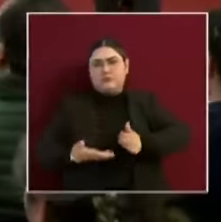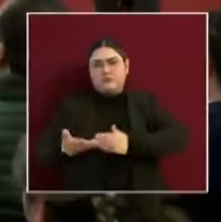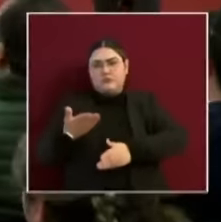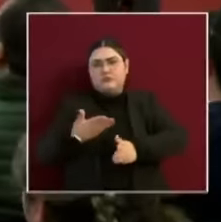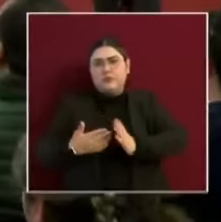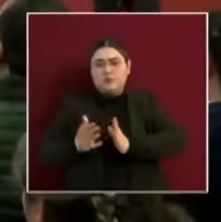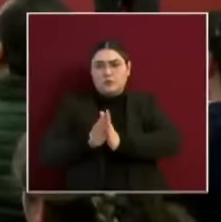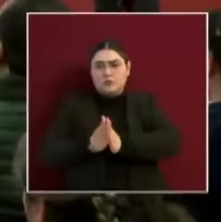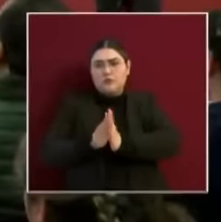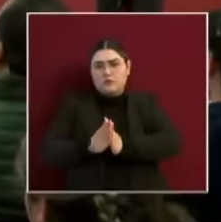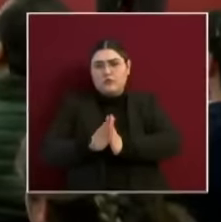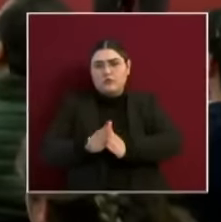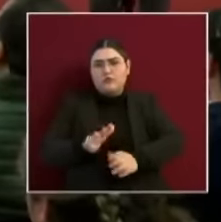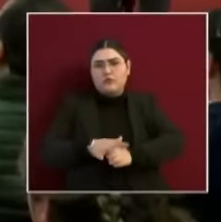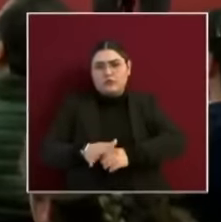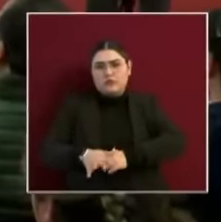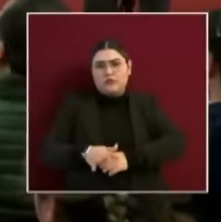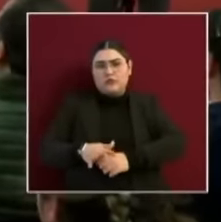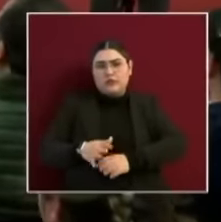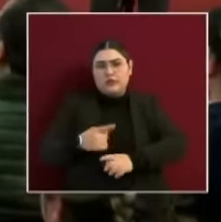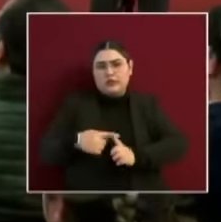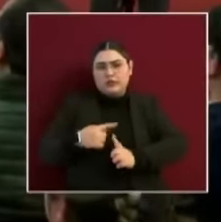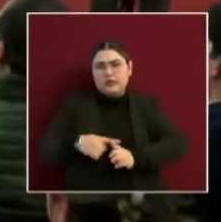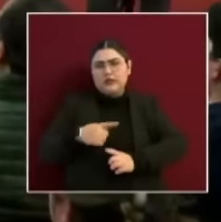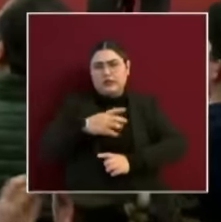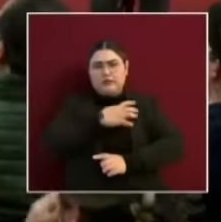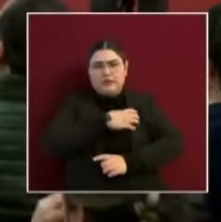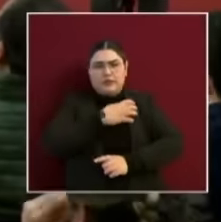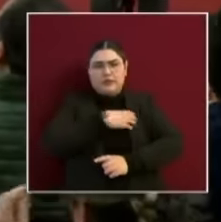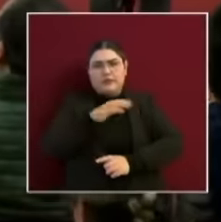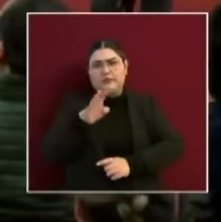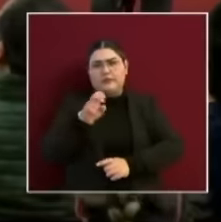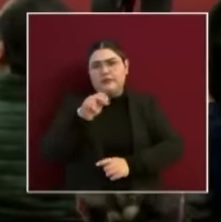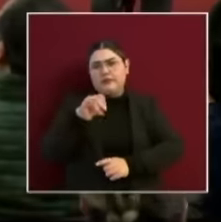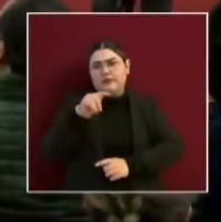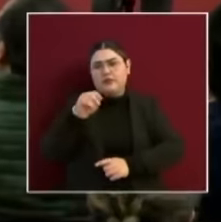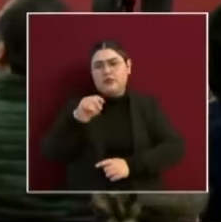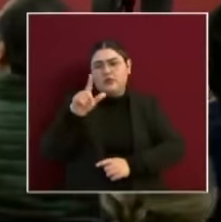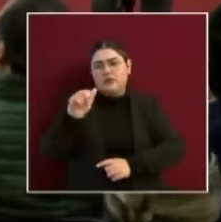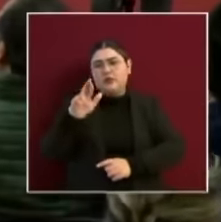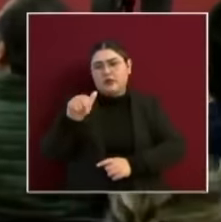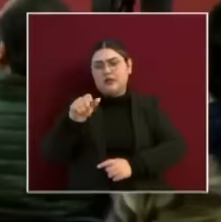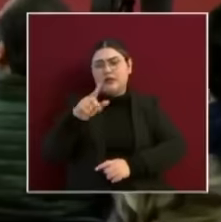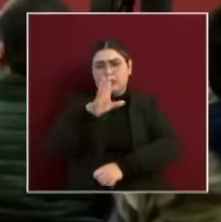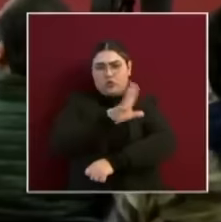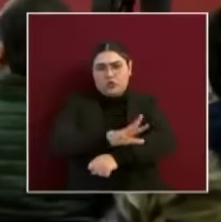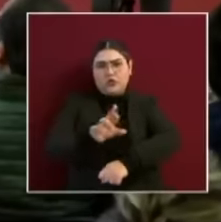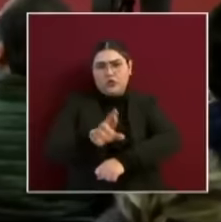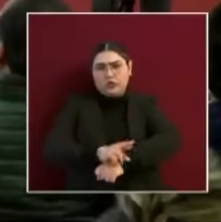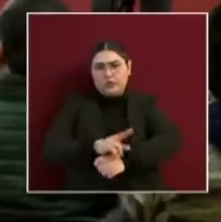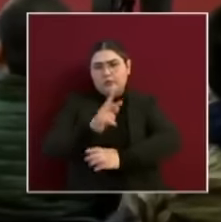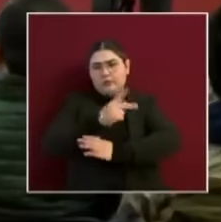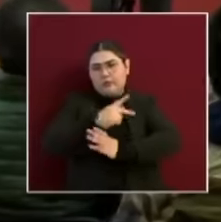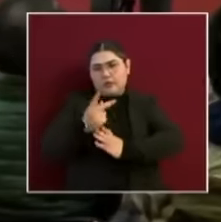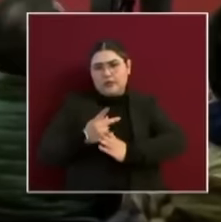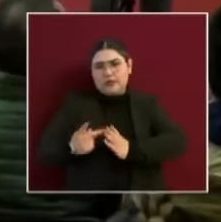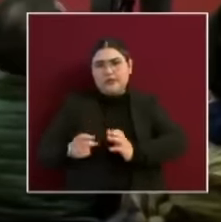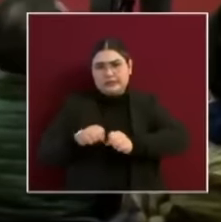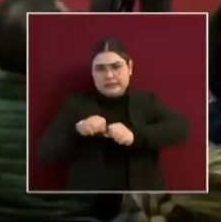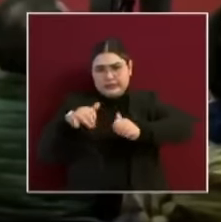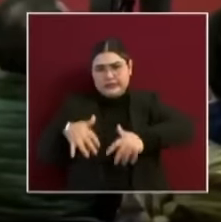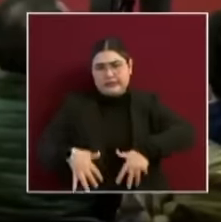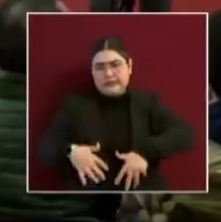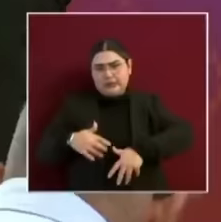por favor, el capitán Benito Lara, que es coordinador del proyecto Sistema Recifal